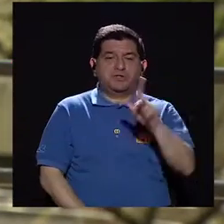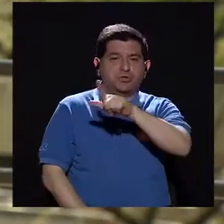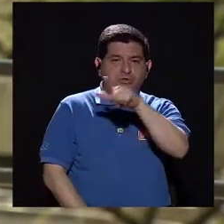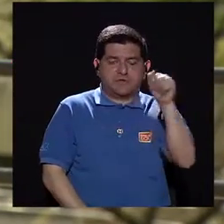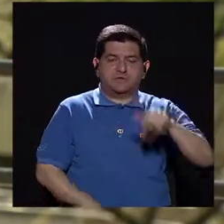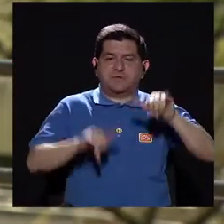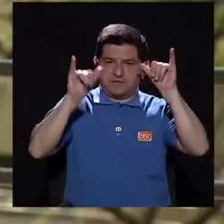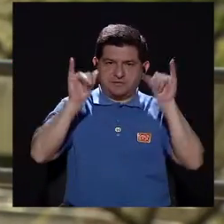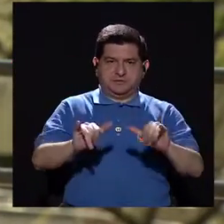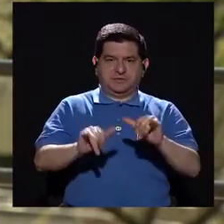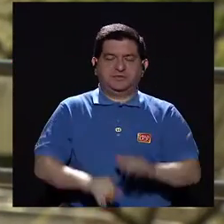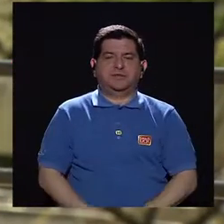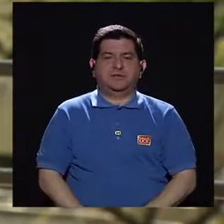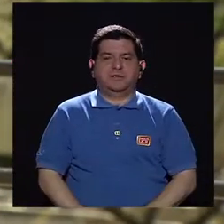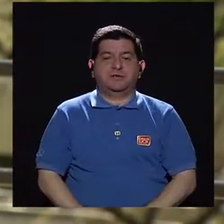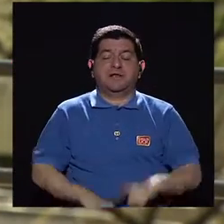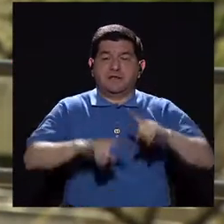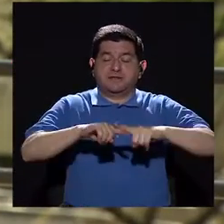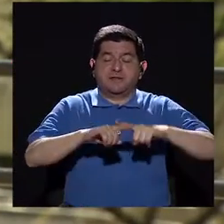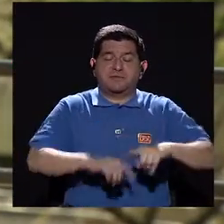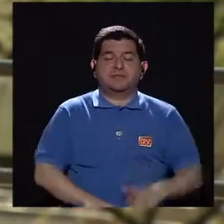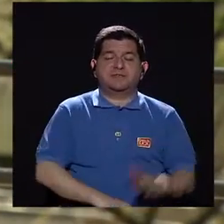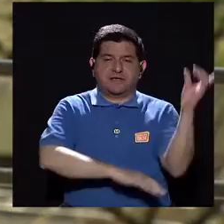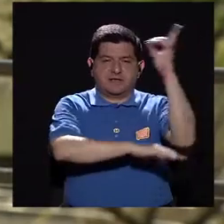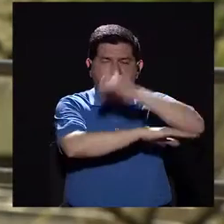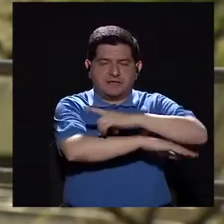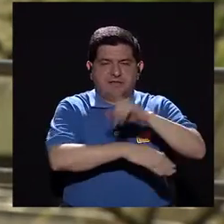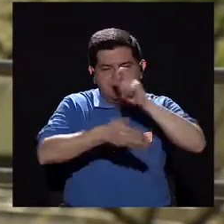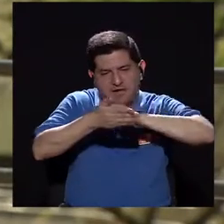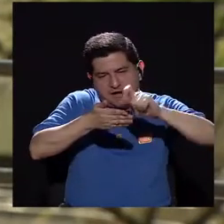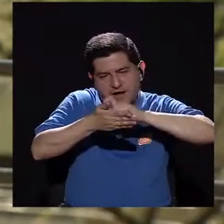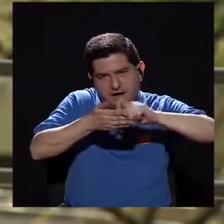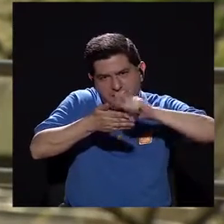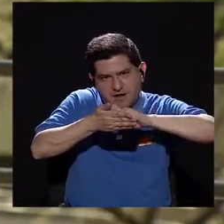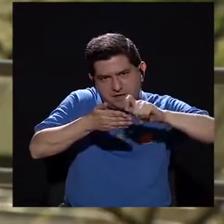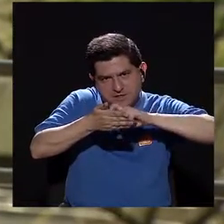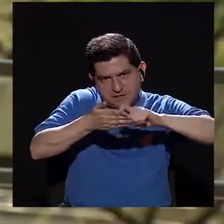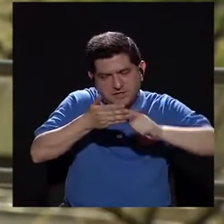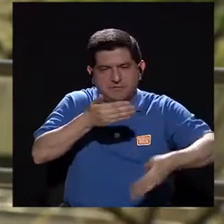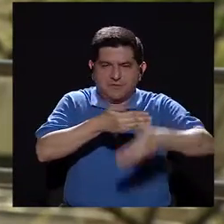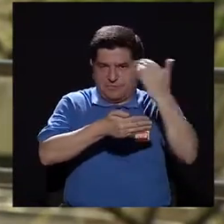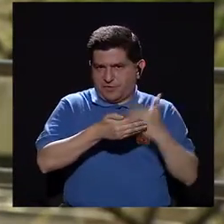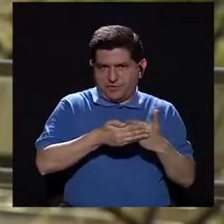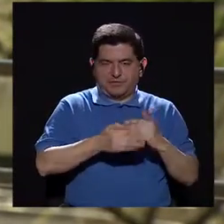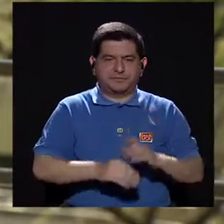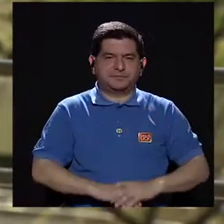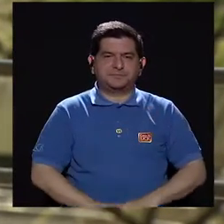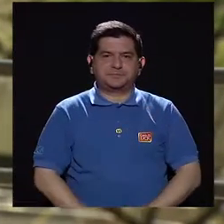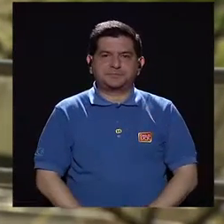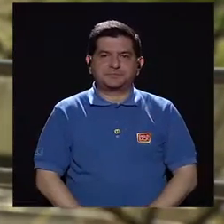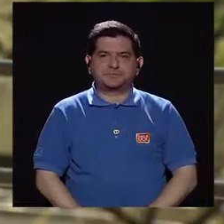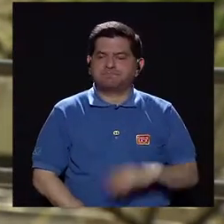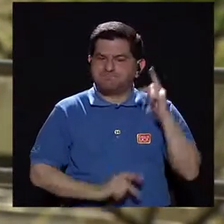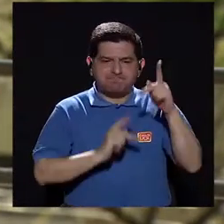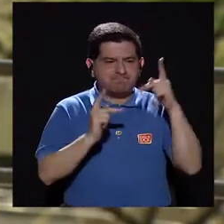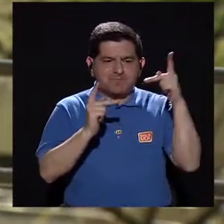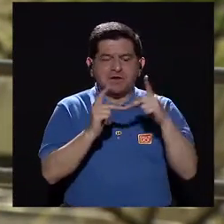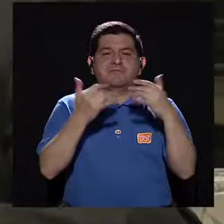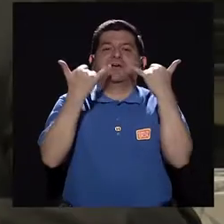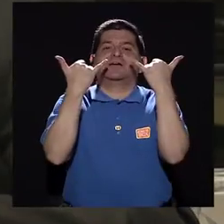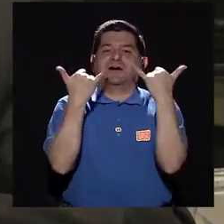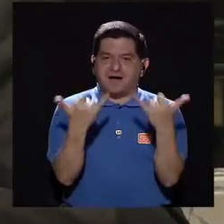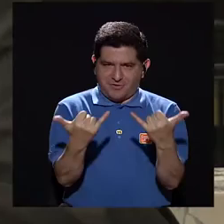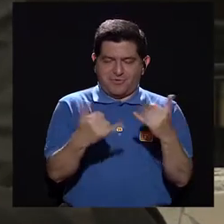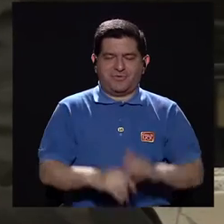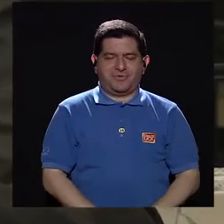dura 3 meses, en función a la fecha que le indicó en la bolsita de almacenamiento.